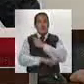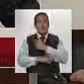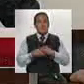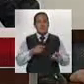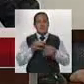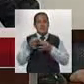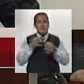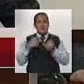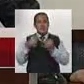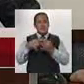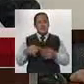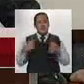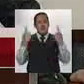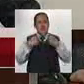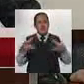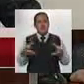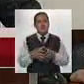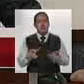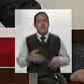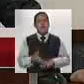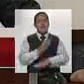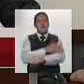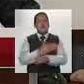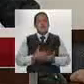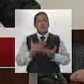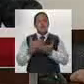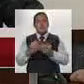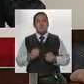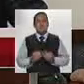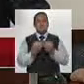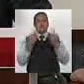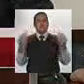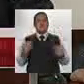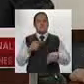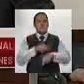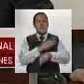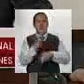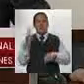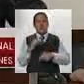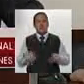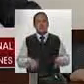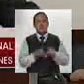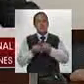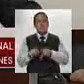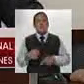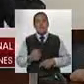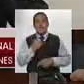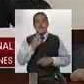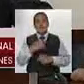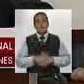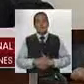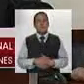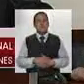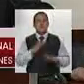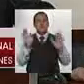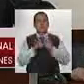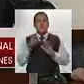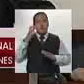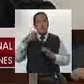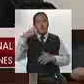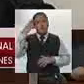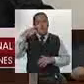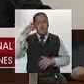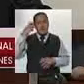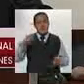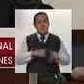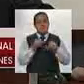en las últimas décadas, lo que ha predominado la mayor parte del tiempo es políticas